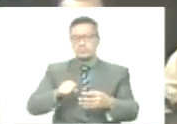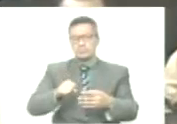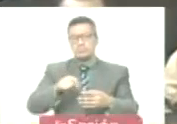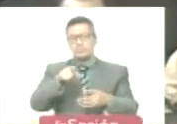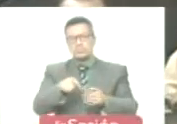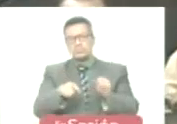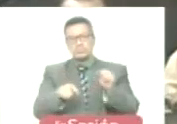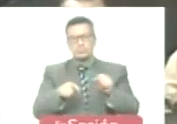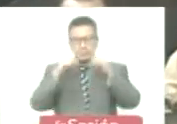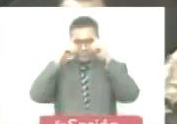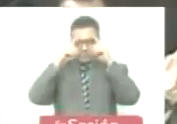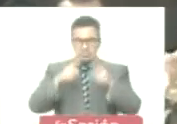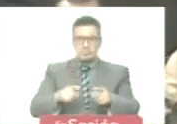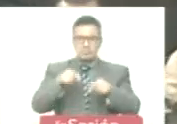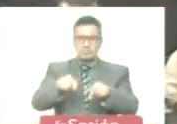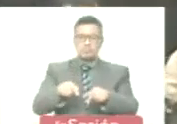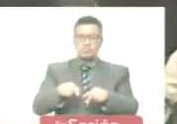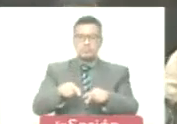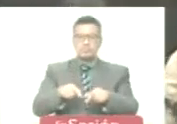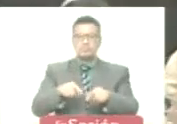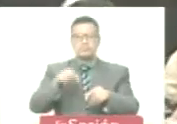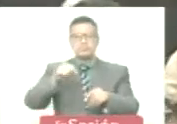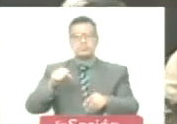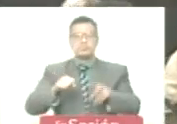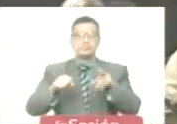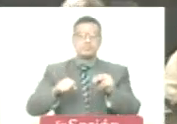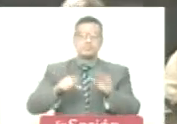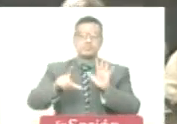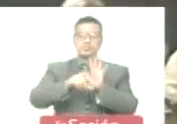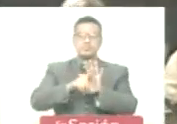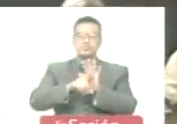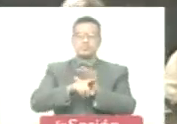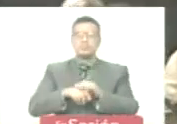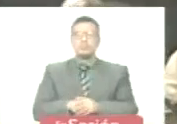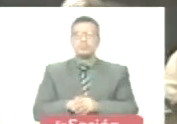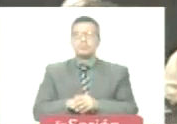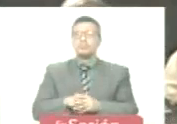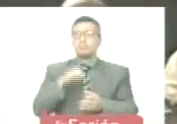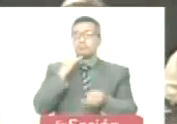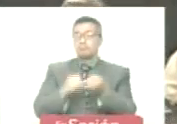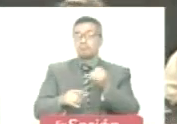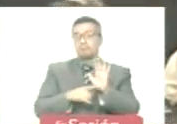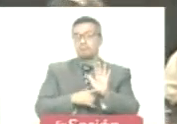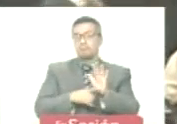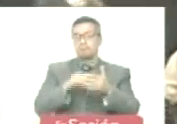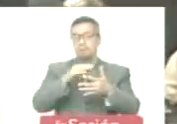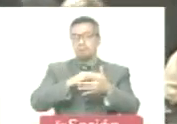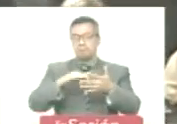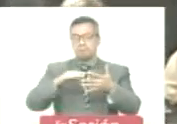de determinar la pertinencia de la ley. Y concluye el párrafo refiriéndose